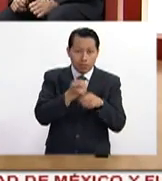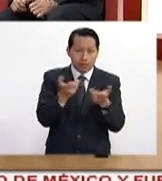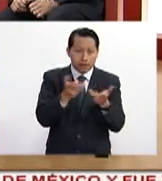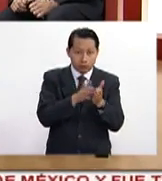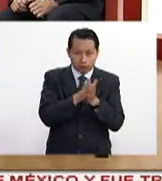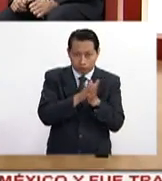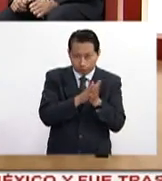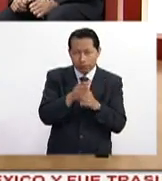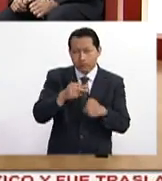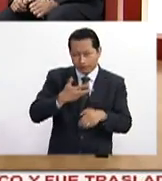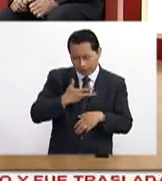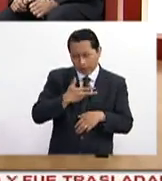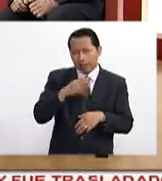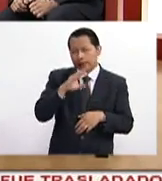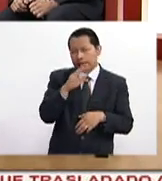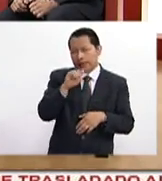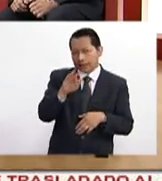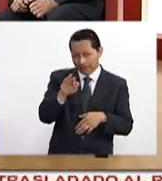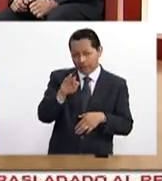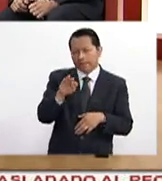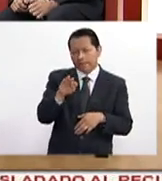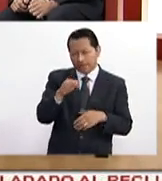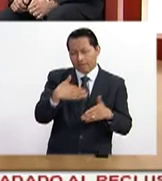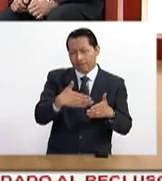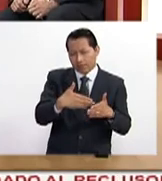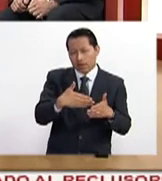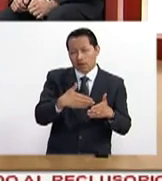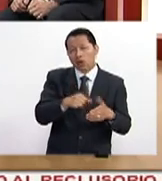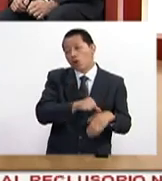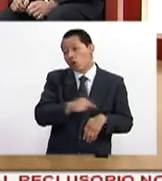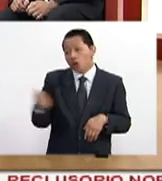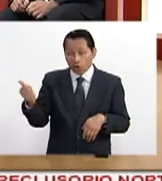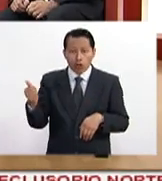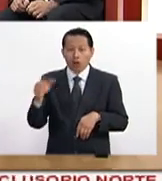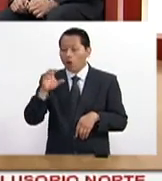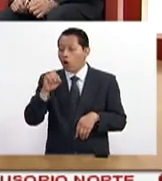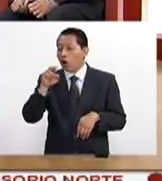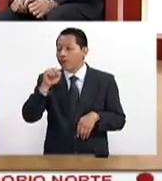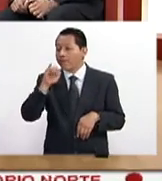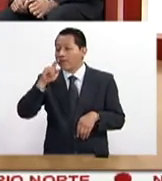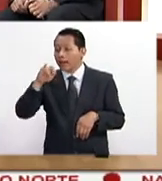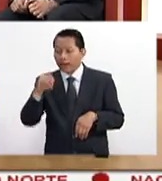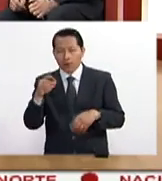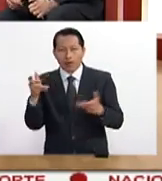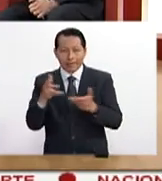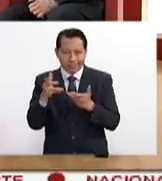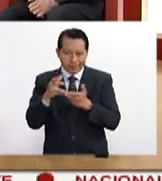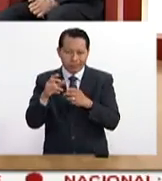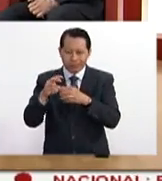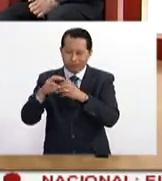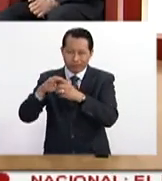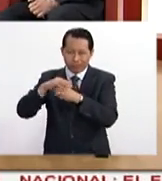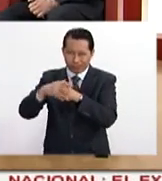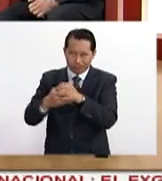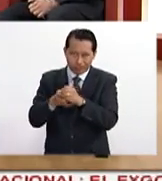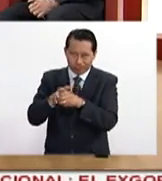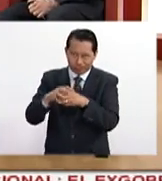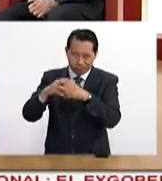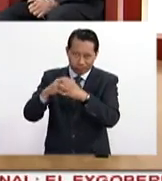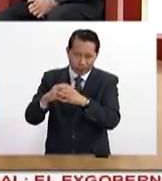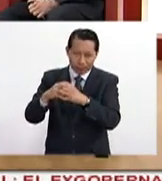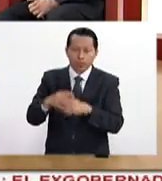tenemos chefs que hacen el chocolate y tenemos chefs confiteros, que son los que hacen al final los bombones, ¿no? Que es a diferencia de